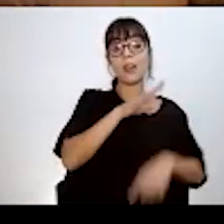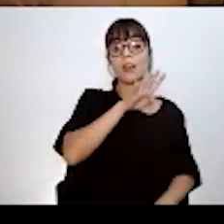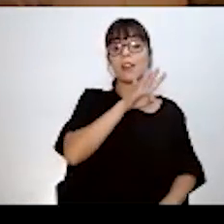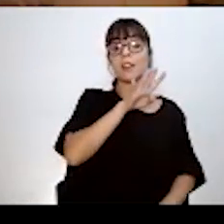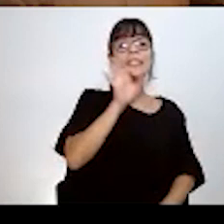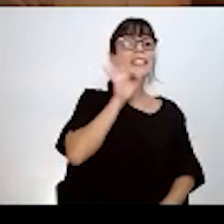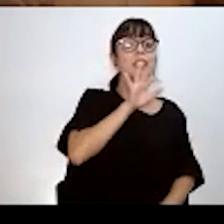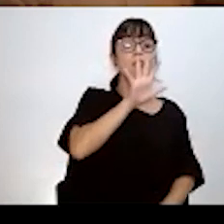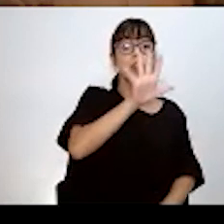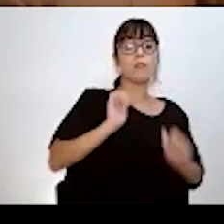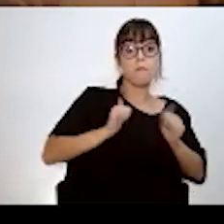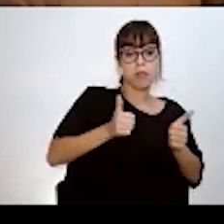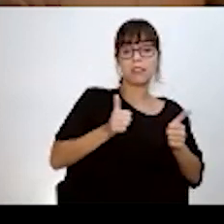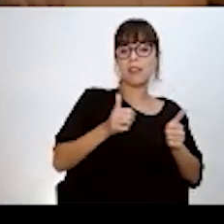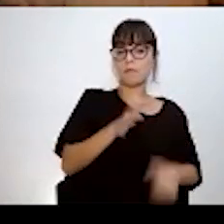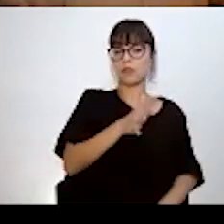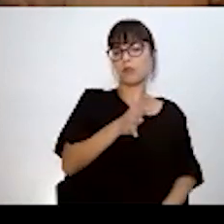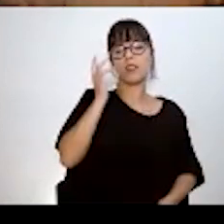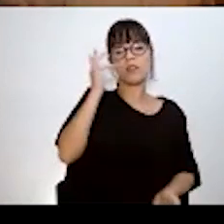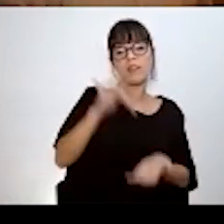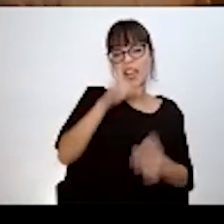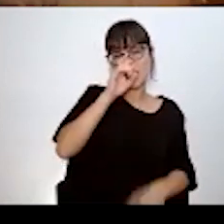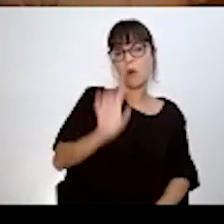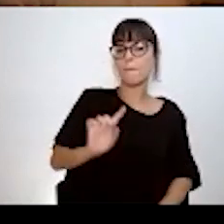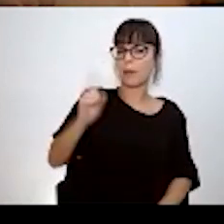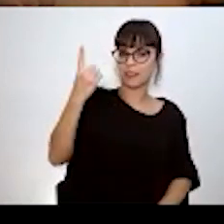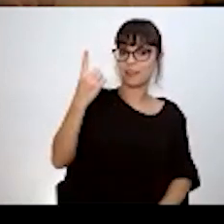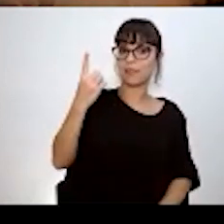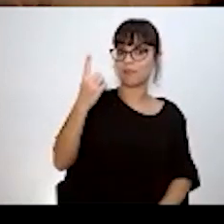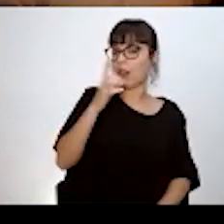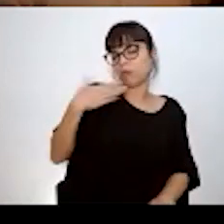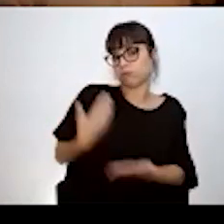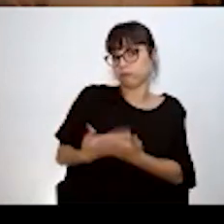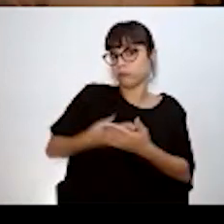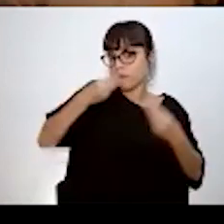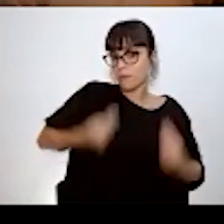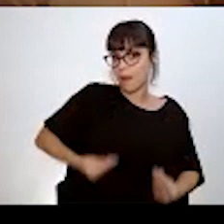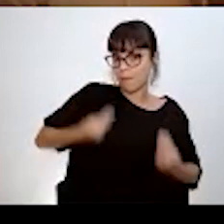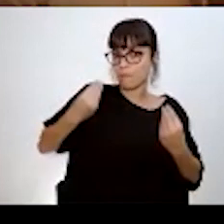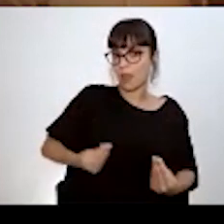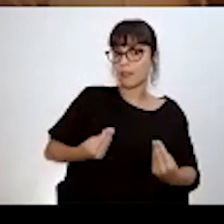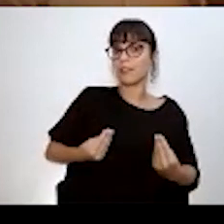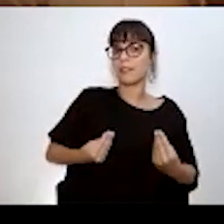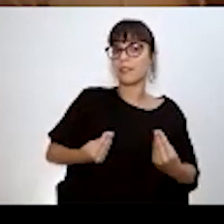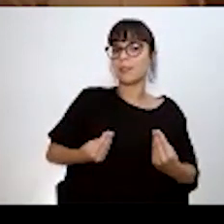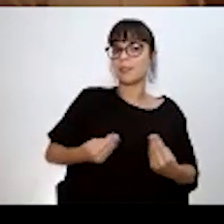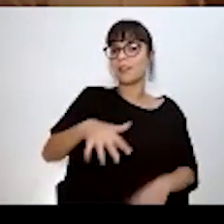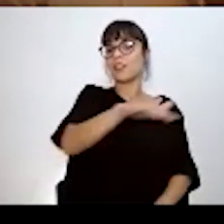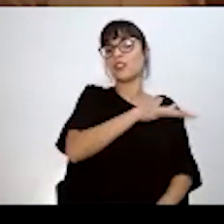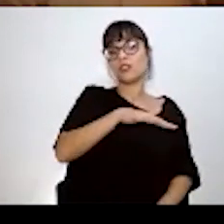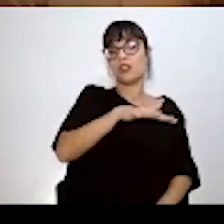V después de Cristo aproximadamente, la fecha más antigua que tenemos hoy, bien contrastada, procede del yacimiento de la fortaleza en Santa